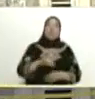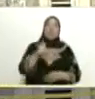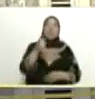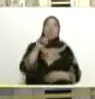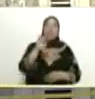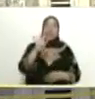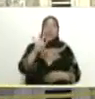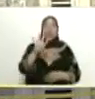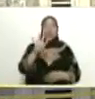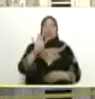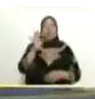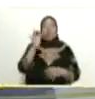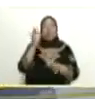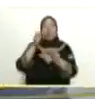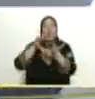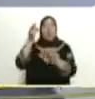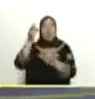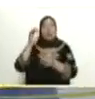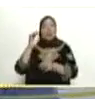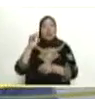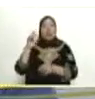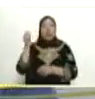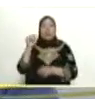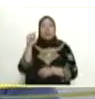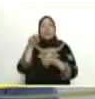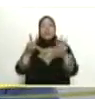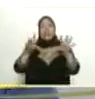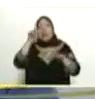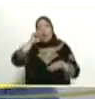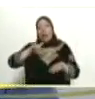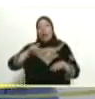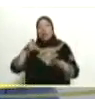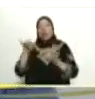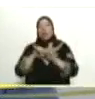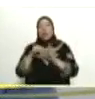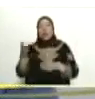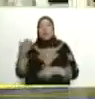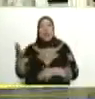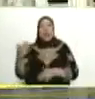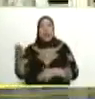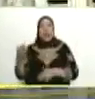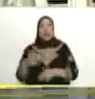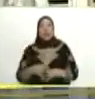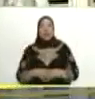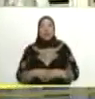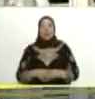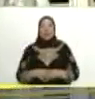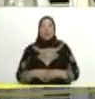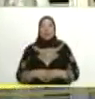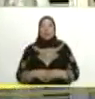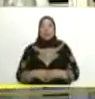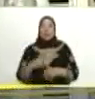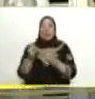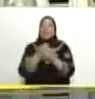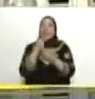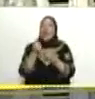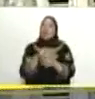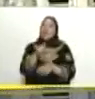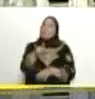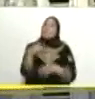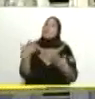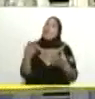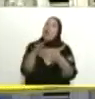de septiembre. ¿Vas a cumplir 17 ahorita? ¿Ah? Sí. Está bien, ¿y cómo está el trabajo, Vale? ¿Qué me